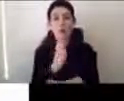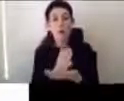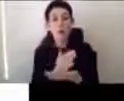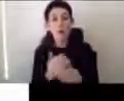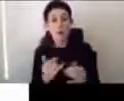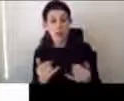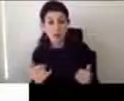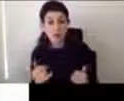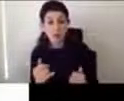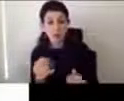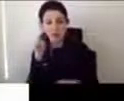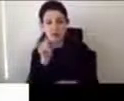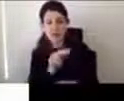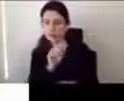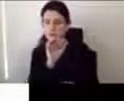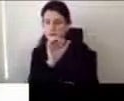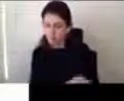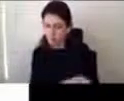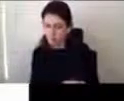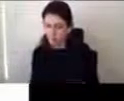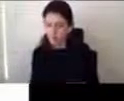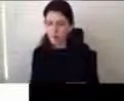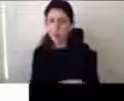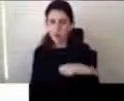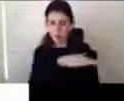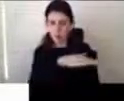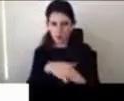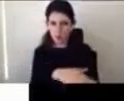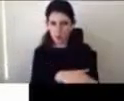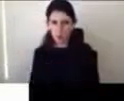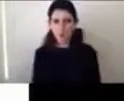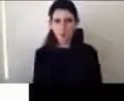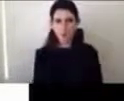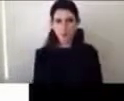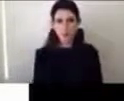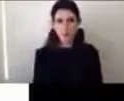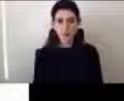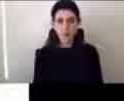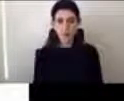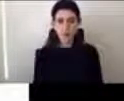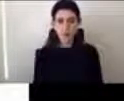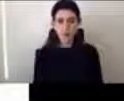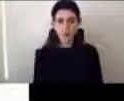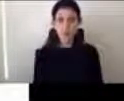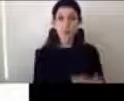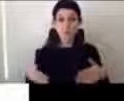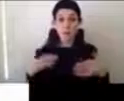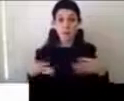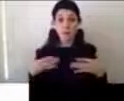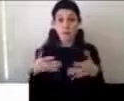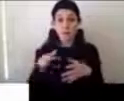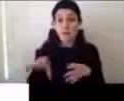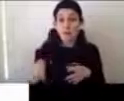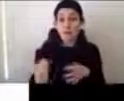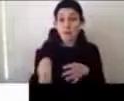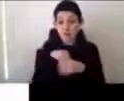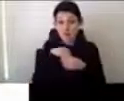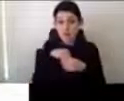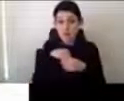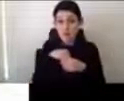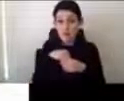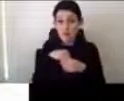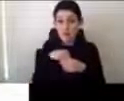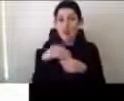Tienen que estar atentos a esta situación. La motivación, además, involucra a los niños en su